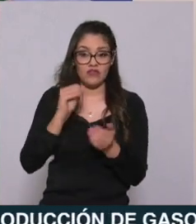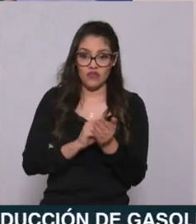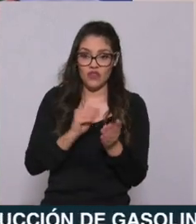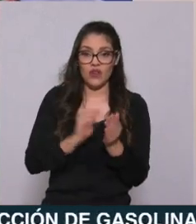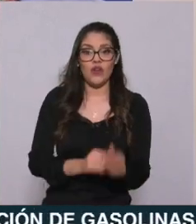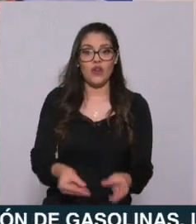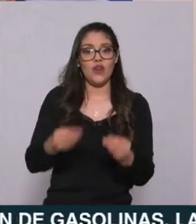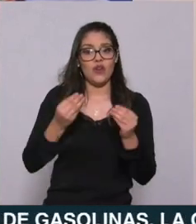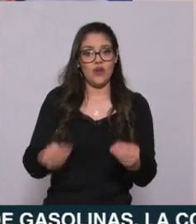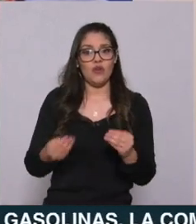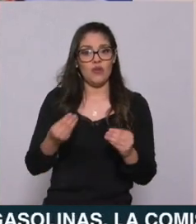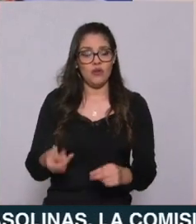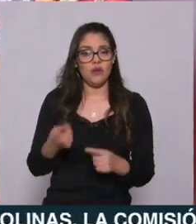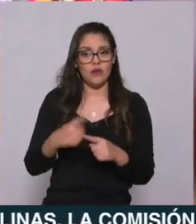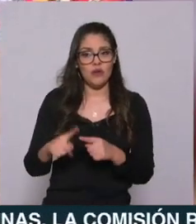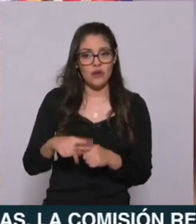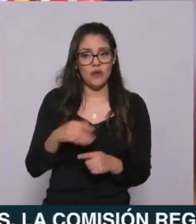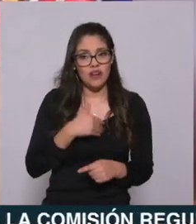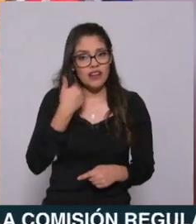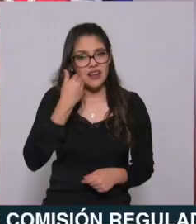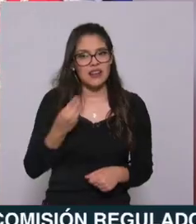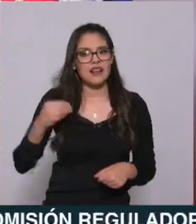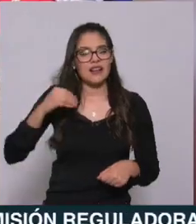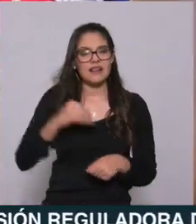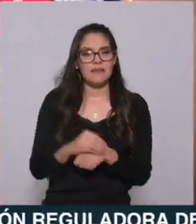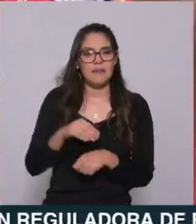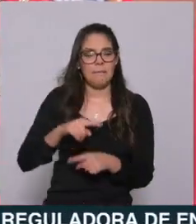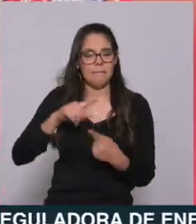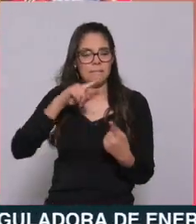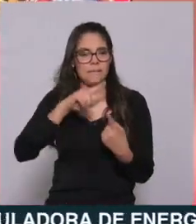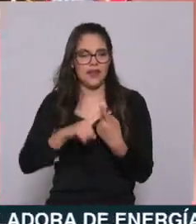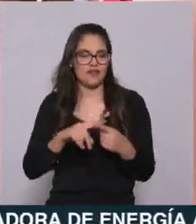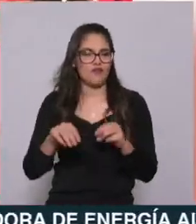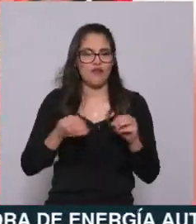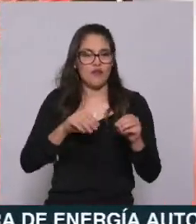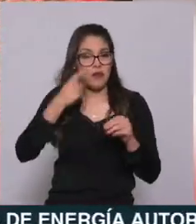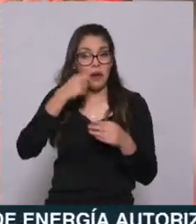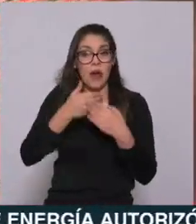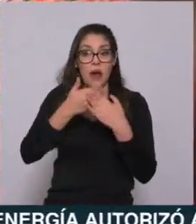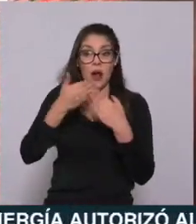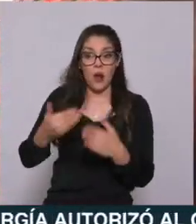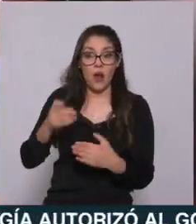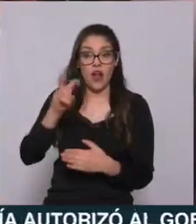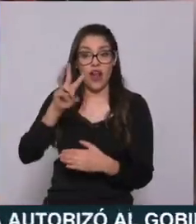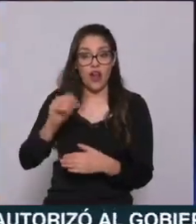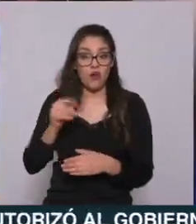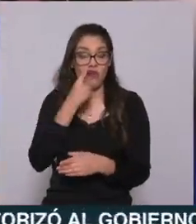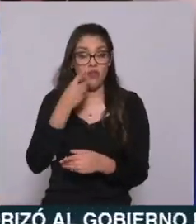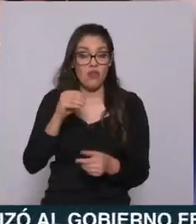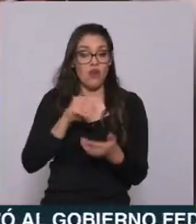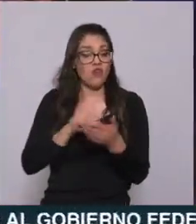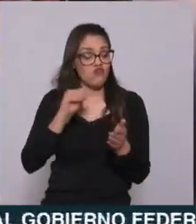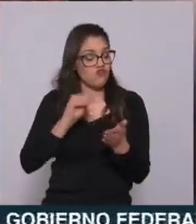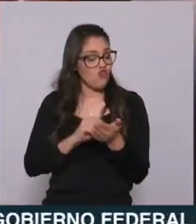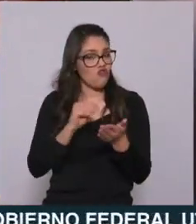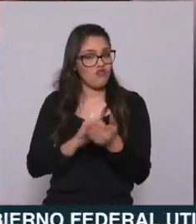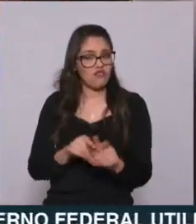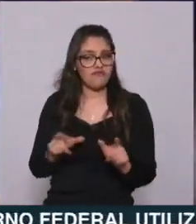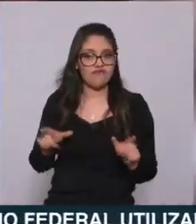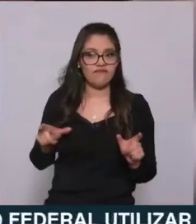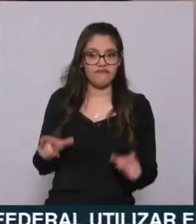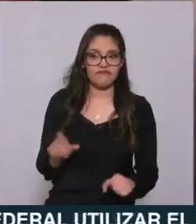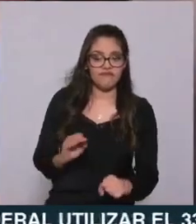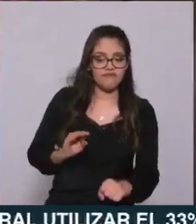que forman parte del movimiento MÁS, que reitero es el que ha llevado a Evo Morales a la presidencia, todavía cuenta con respaldo de la